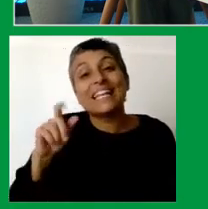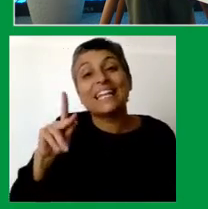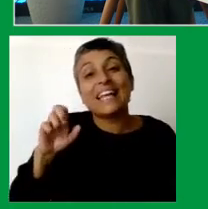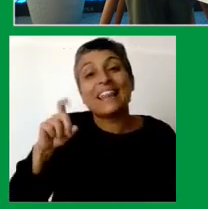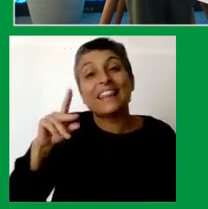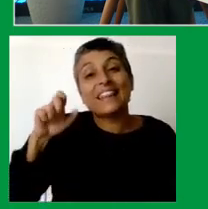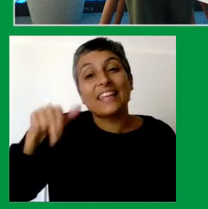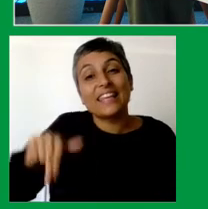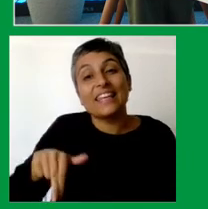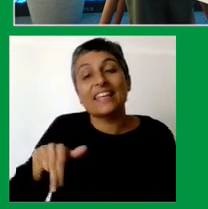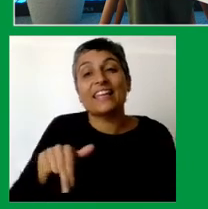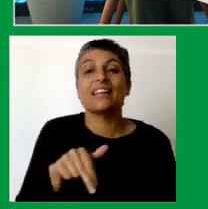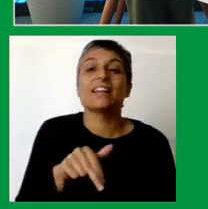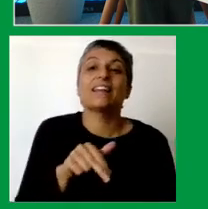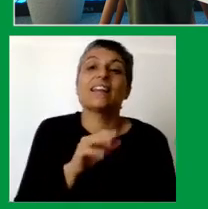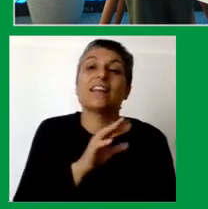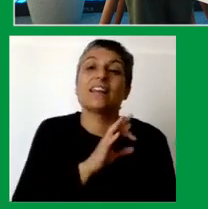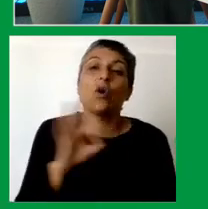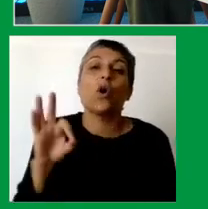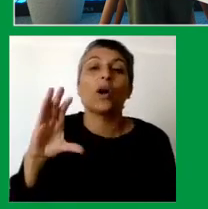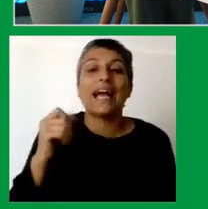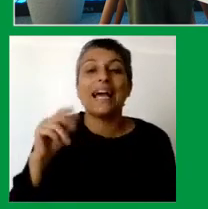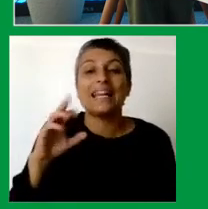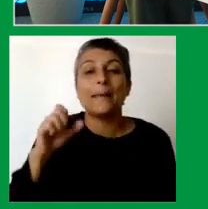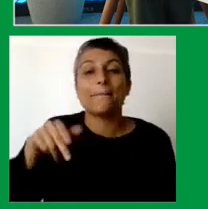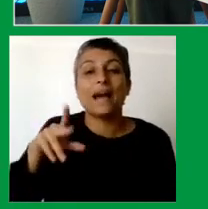en un Linktree Karimagu,